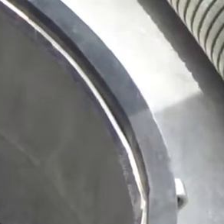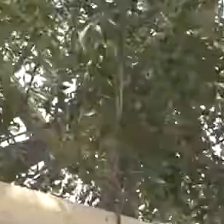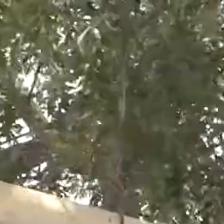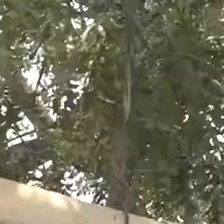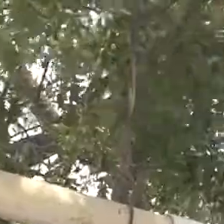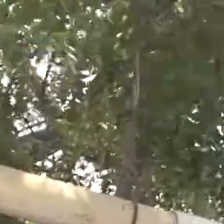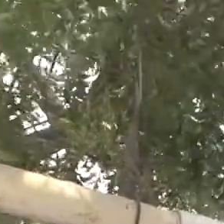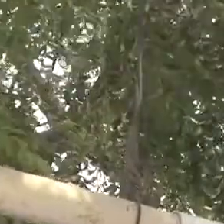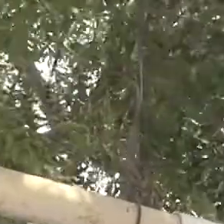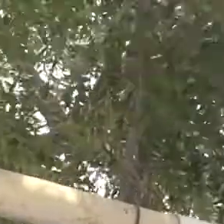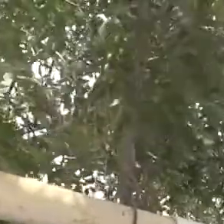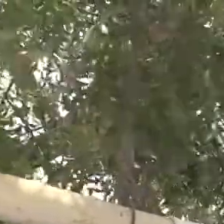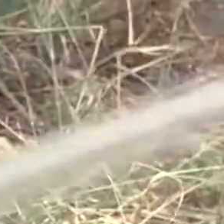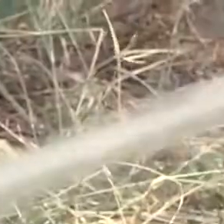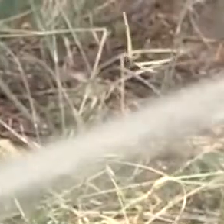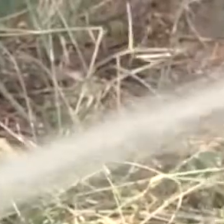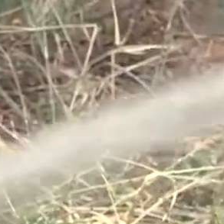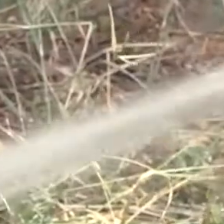Música